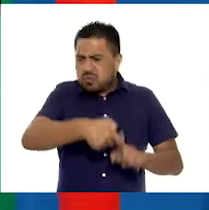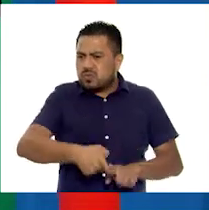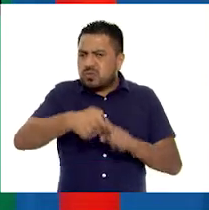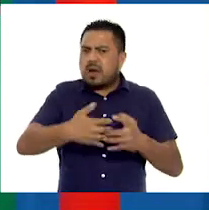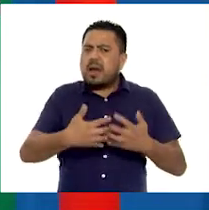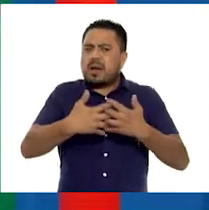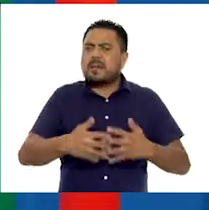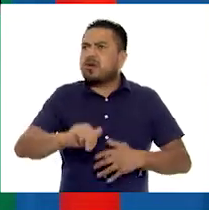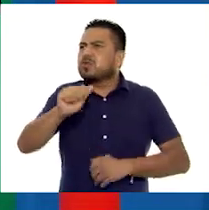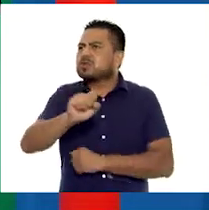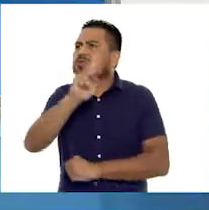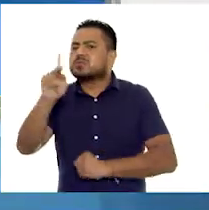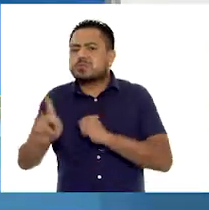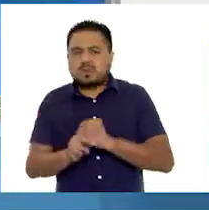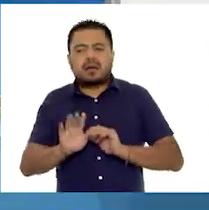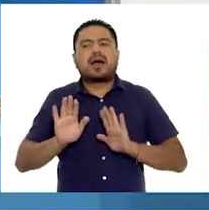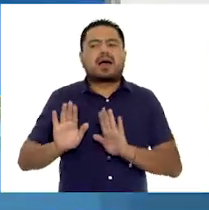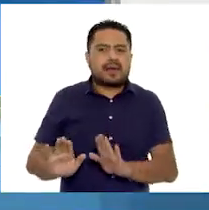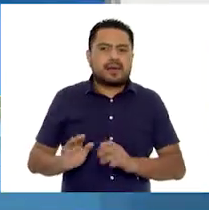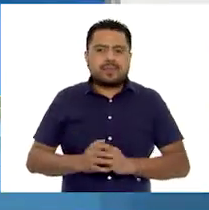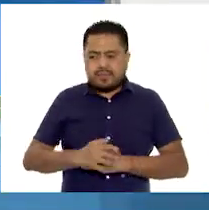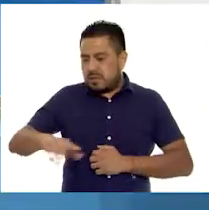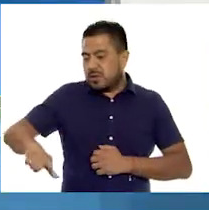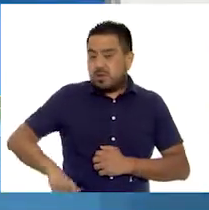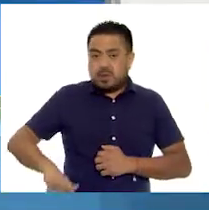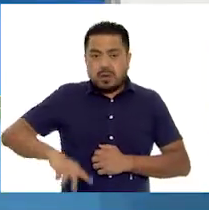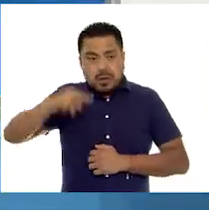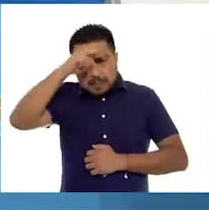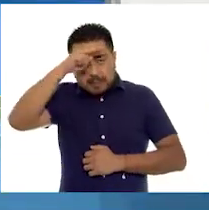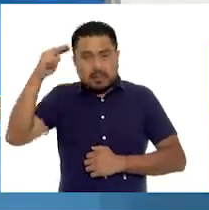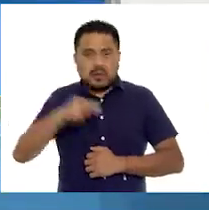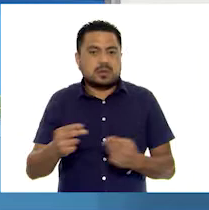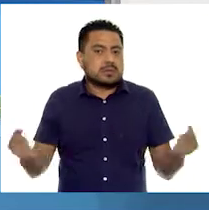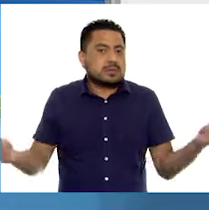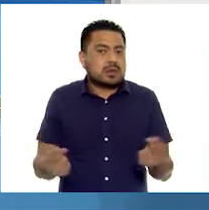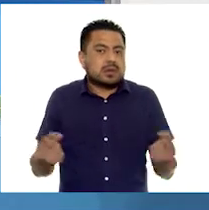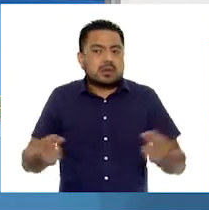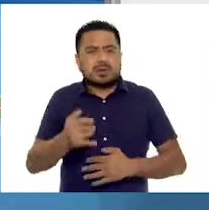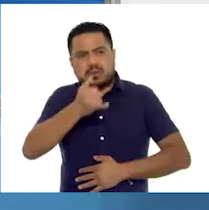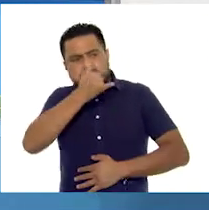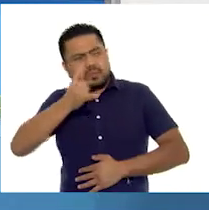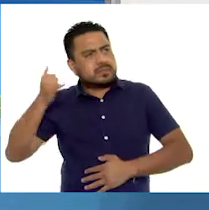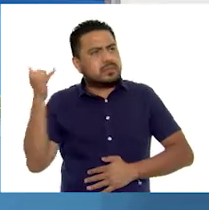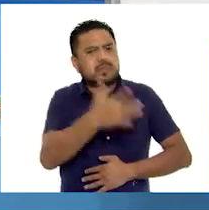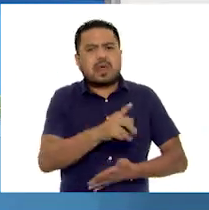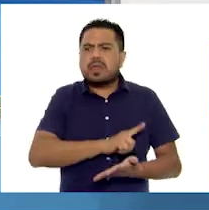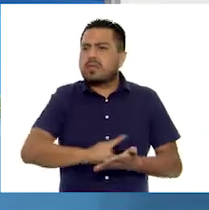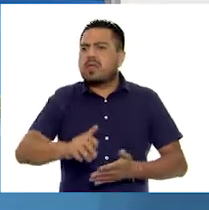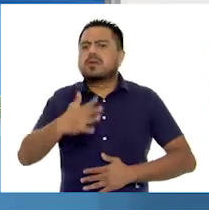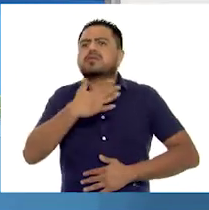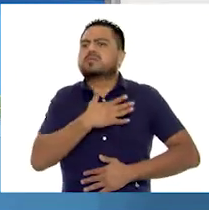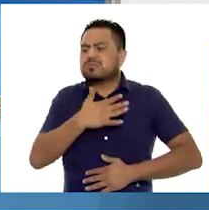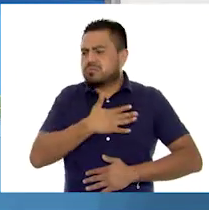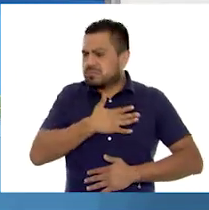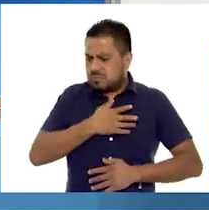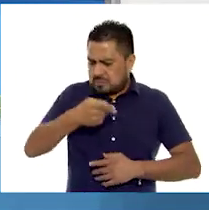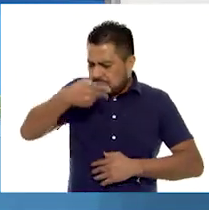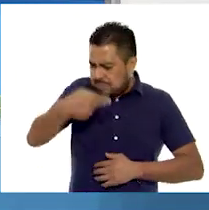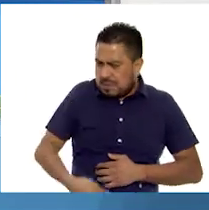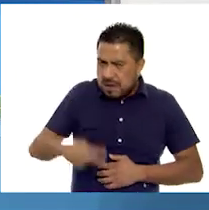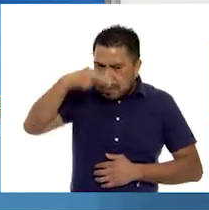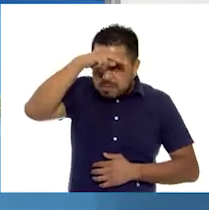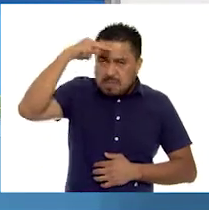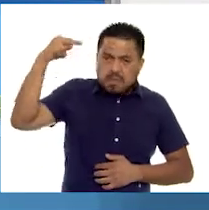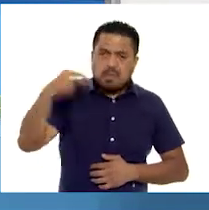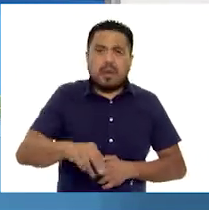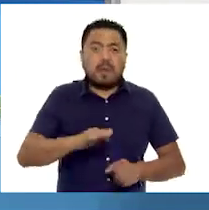extranjeras pues el gobierno mexicano justo necesitaba reclamar para sí el derecho de explotar los recursos naturales